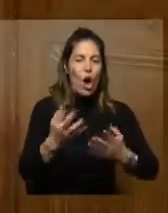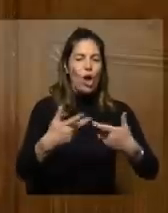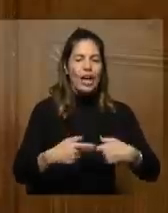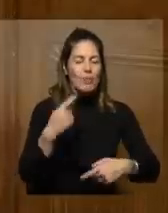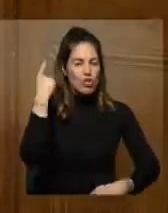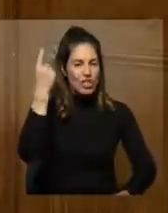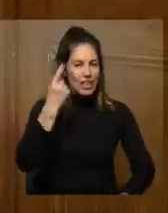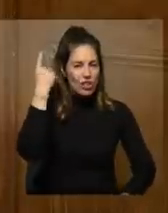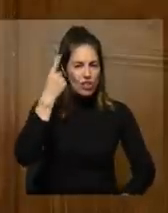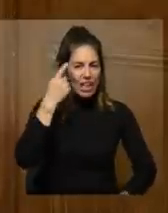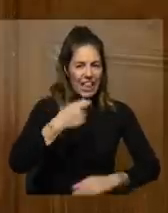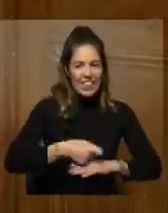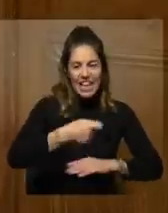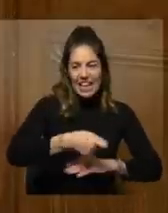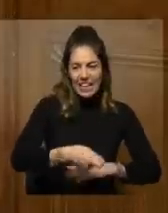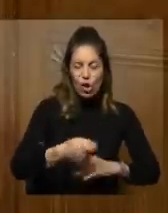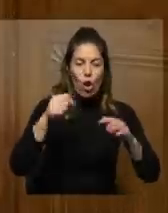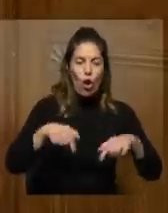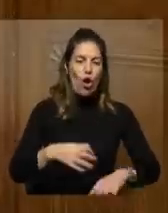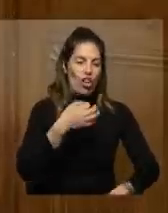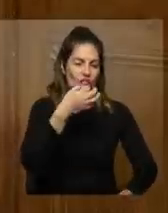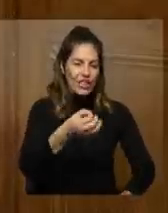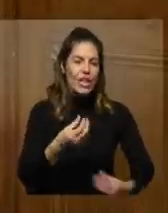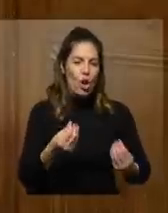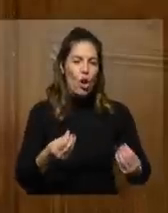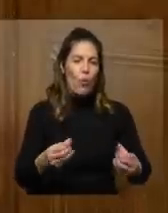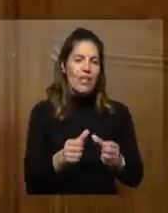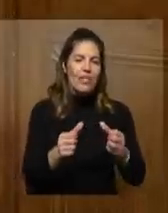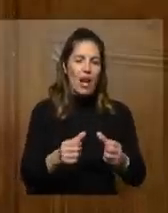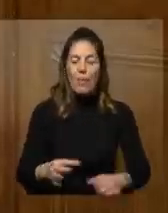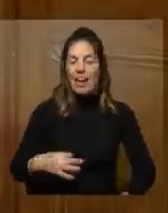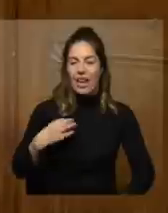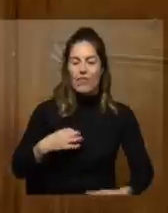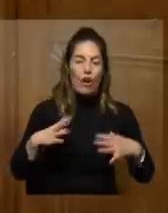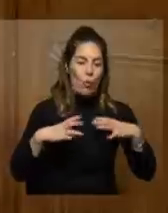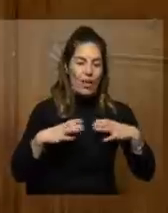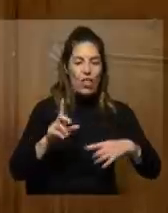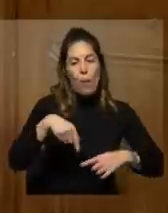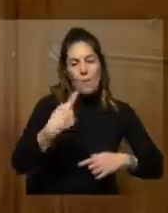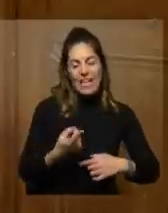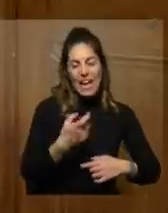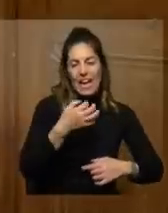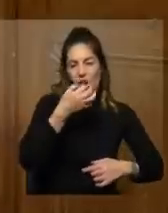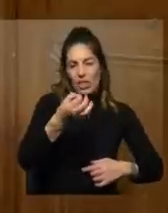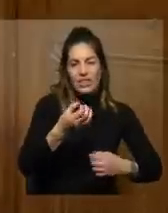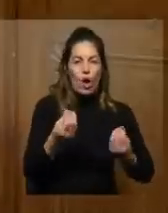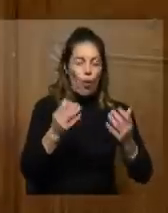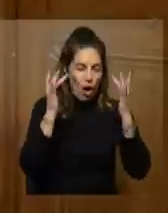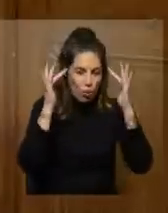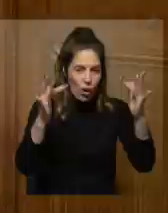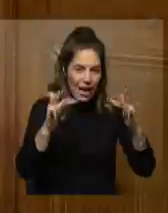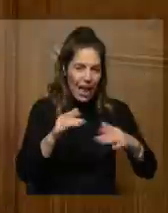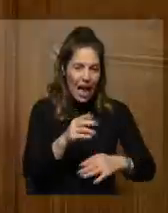que hoy nos dicen Cómo hacer para que vivan nuestros jubilados mañana nos dicen cómo tenemos que educar a nuestros hijos